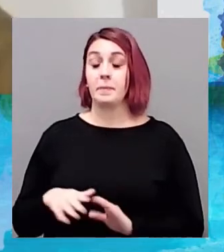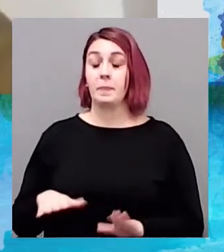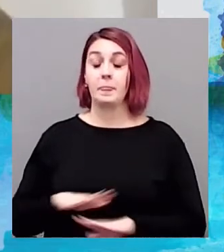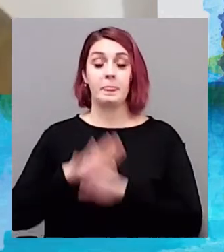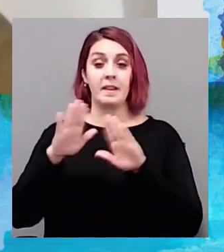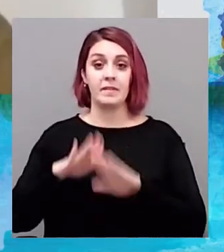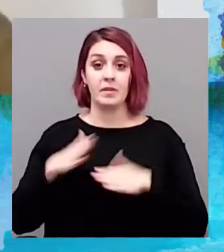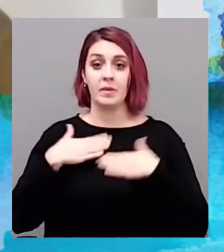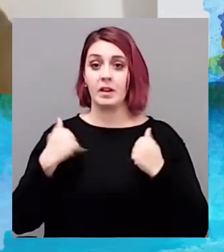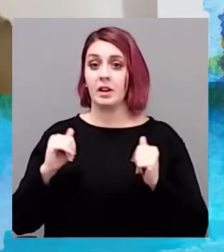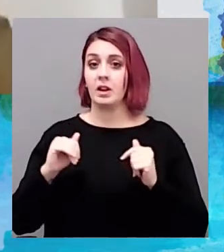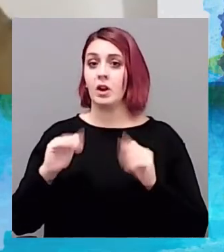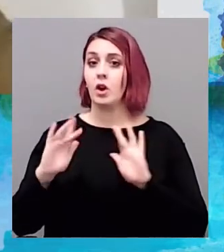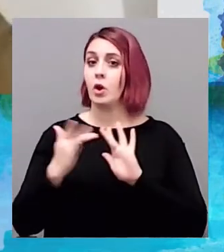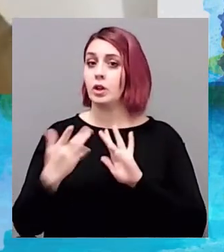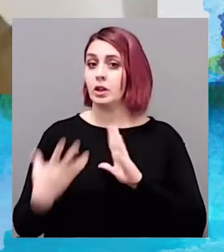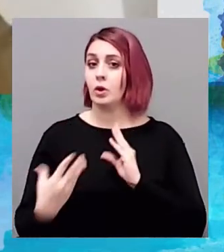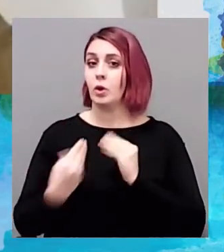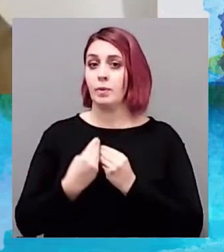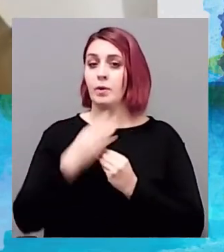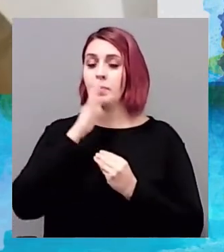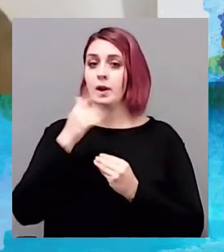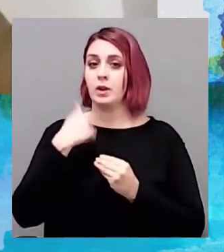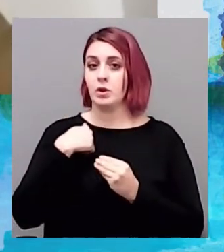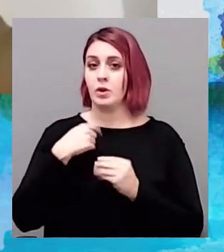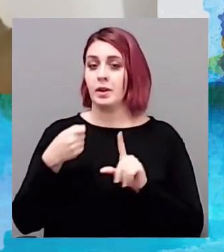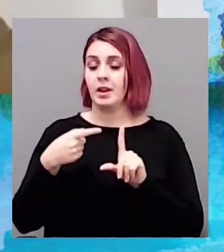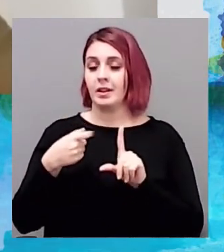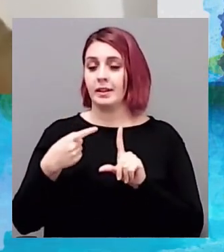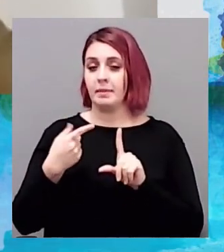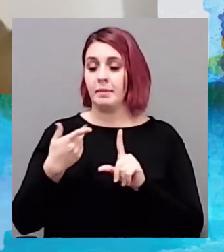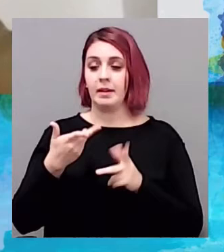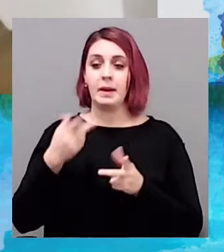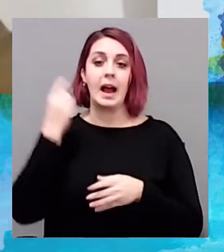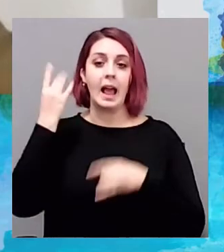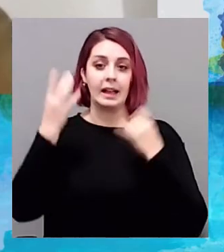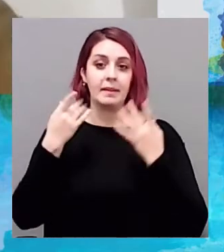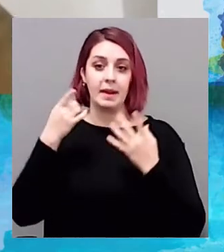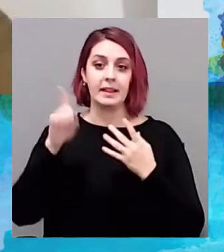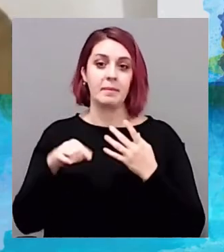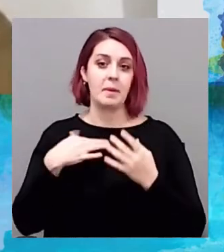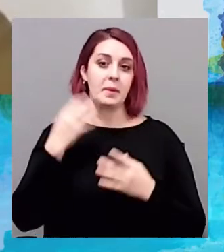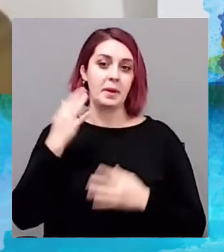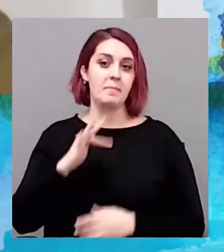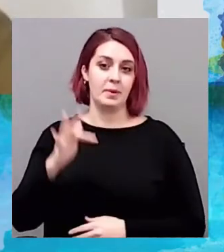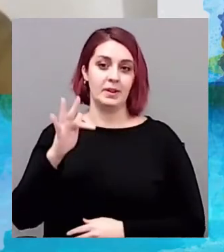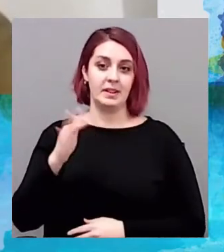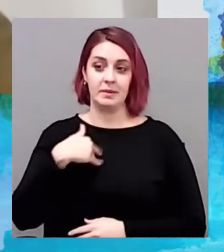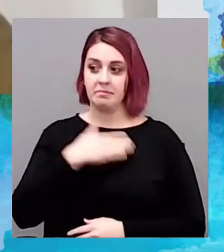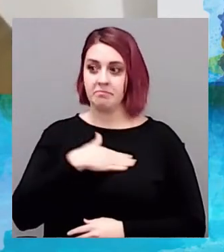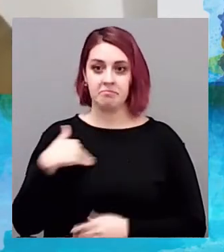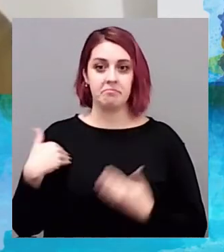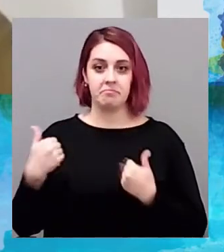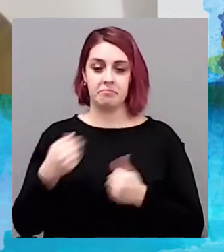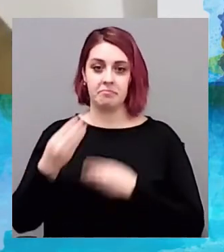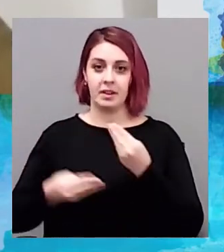poneros en contacto conmigo porque voy a dejar mi correo y algunas actividades que estaría muy bien que quien quiera pueda hacer y a lo